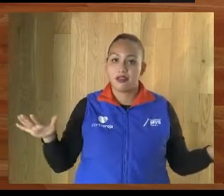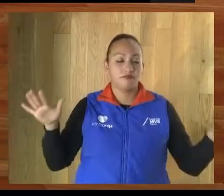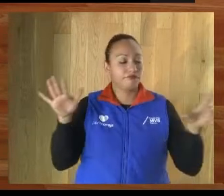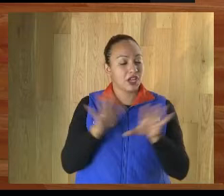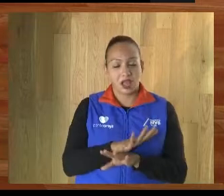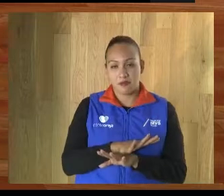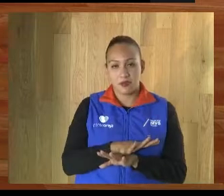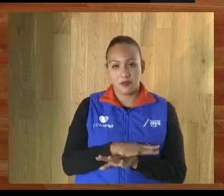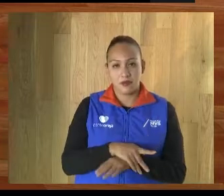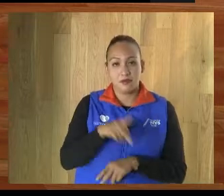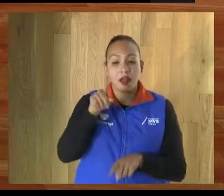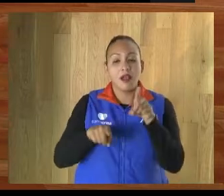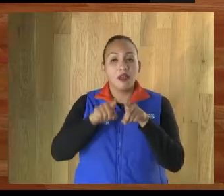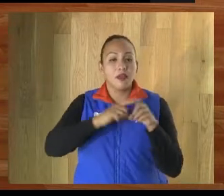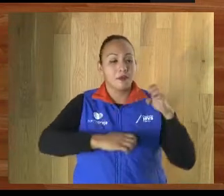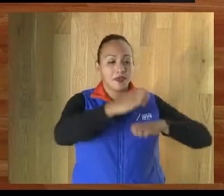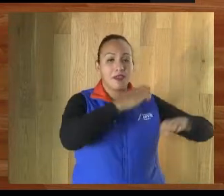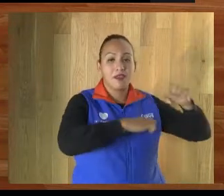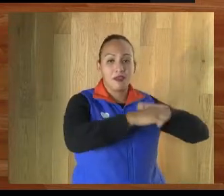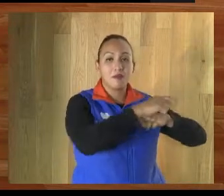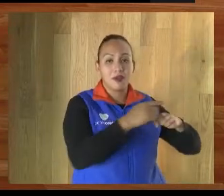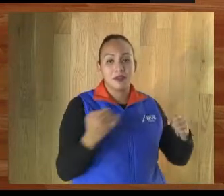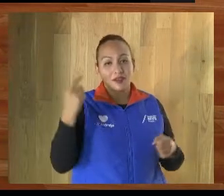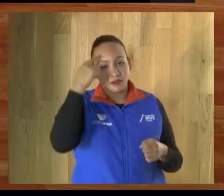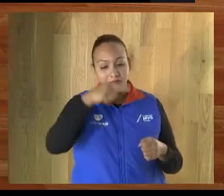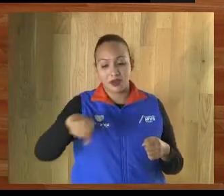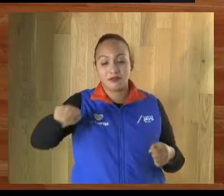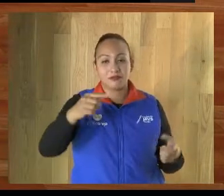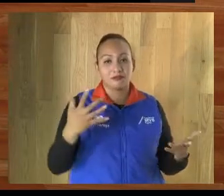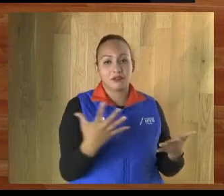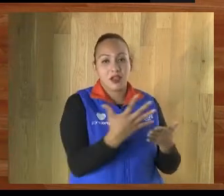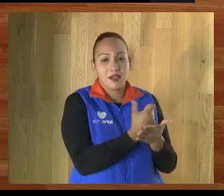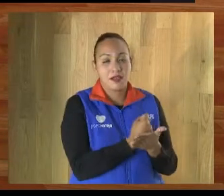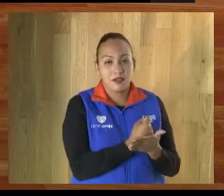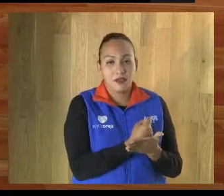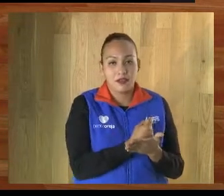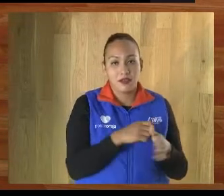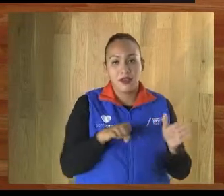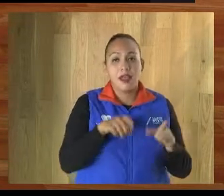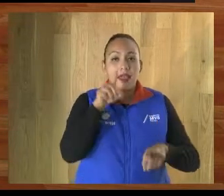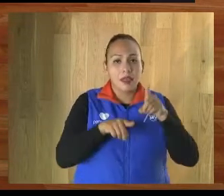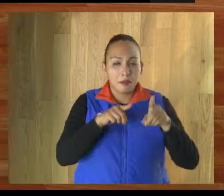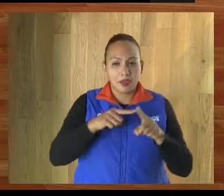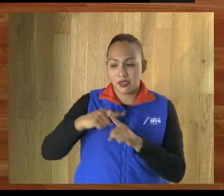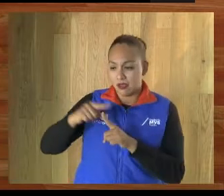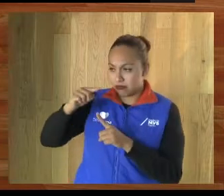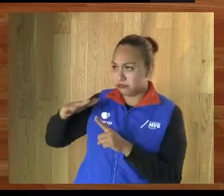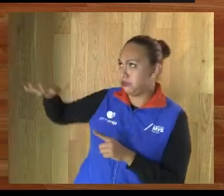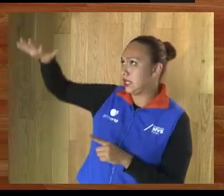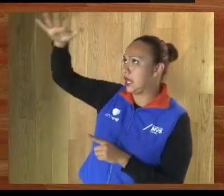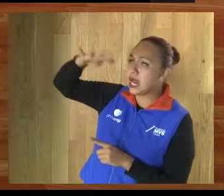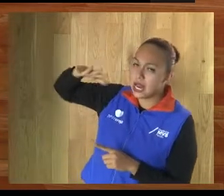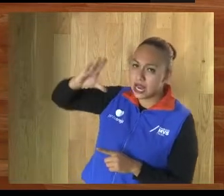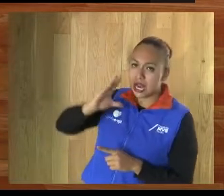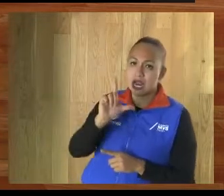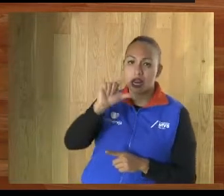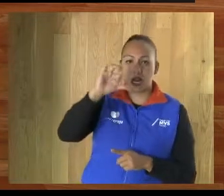por este contexto que veíamos al inicio de la presión demográfica, de los temas ambientales